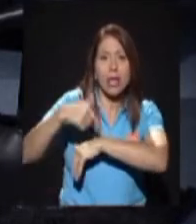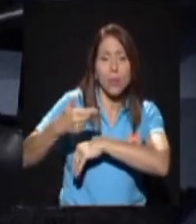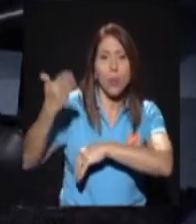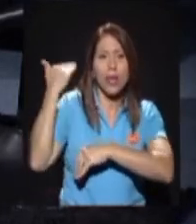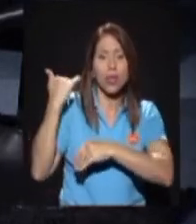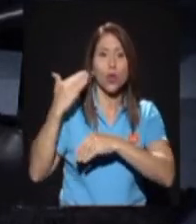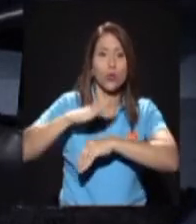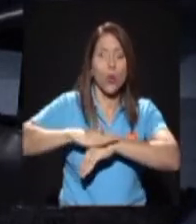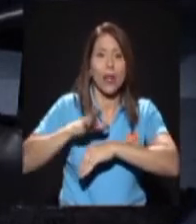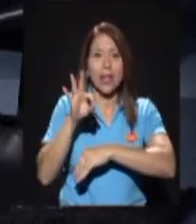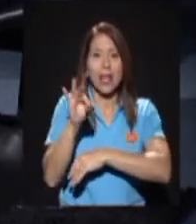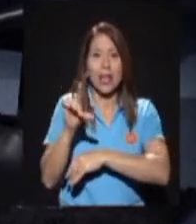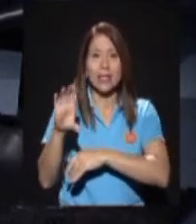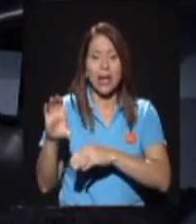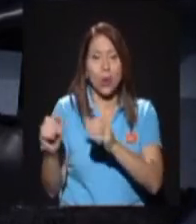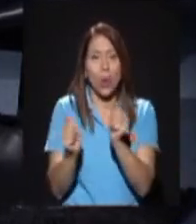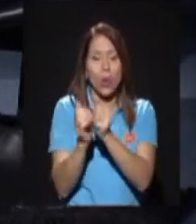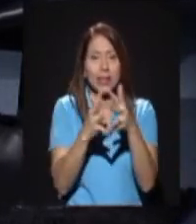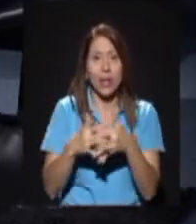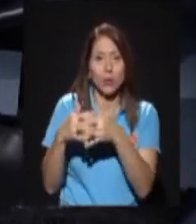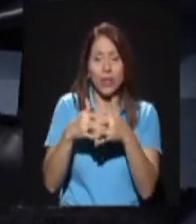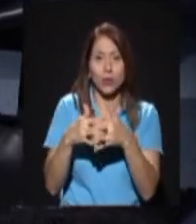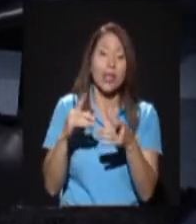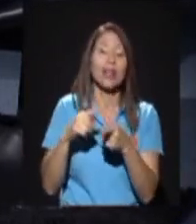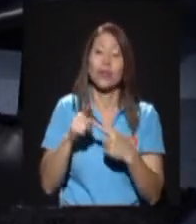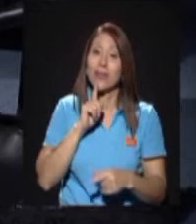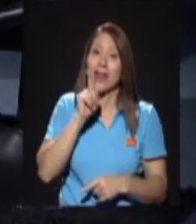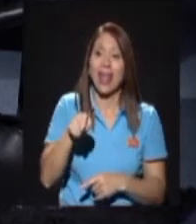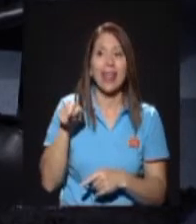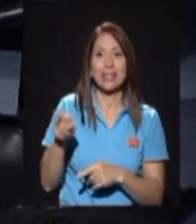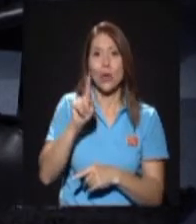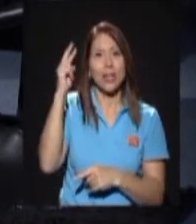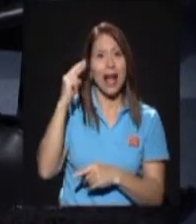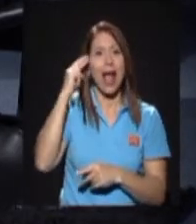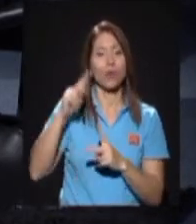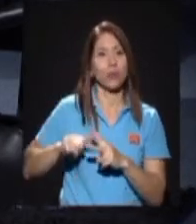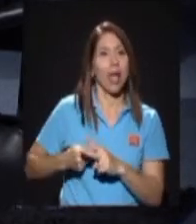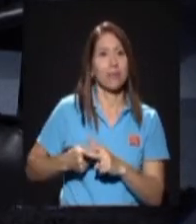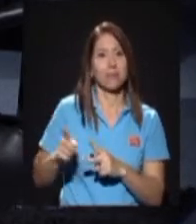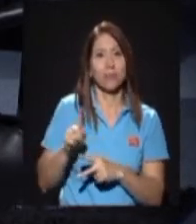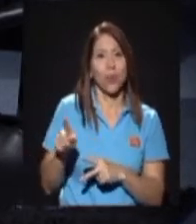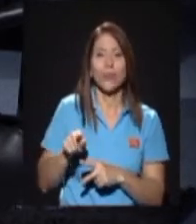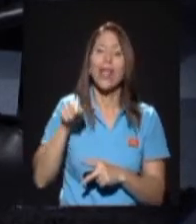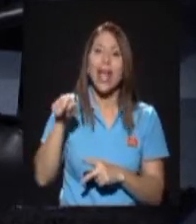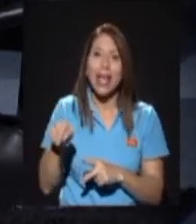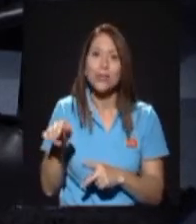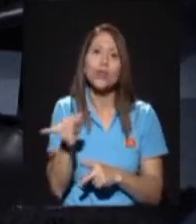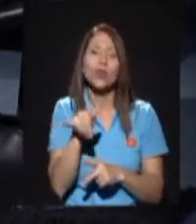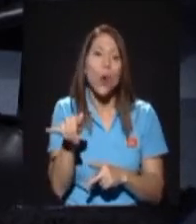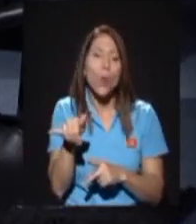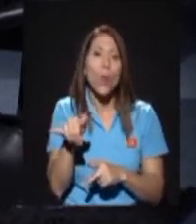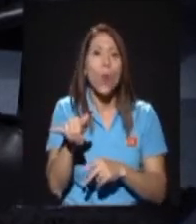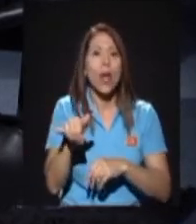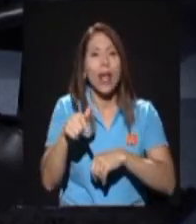Comercio con Estados Unidos. Entonces, en realidad esa no es la causa, sino que viene a ser como el estandarte o el espacio en